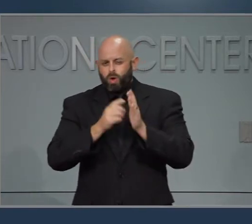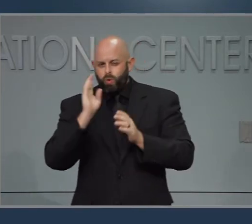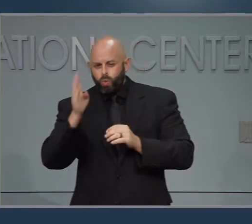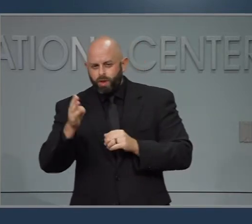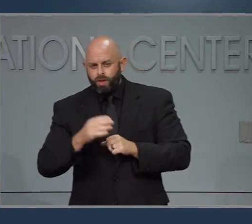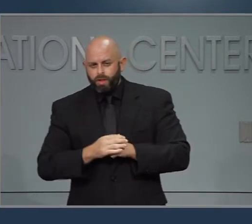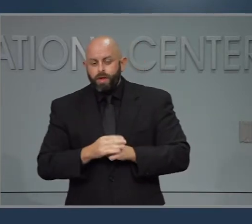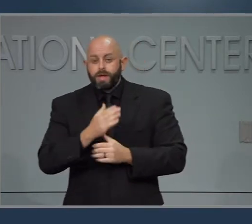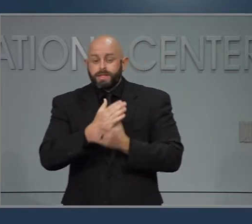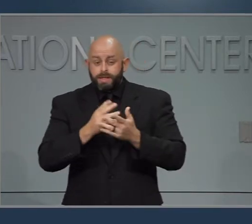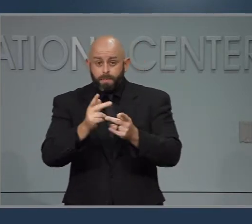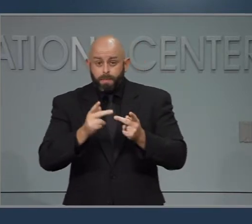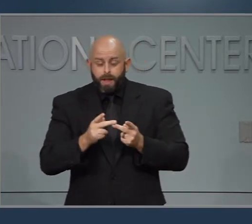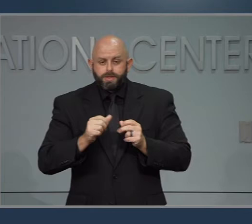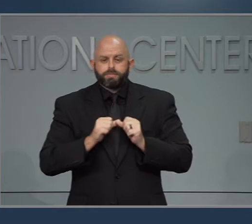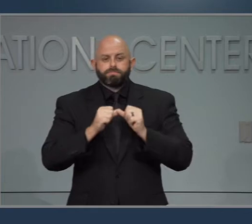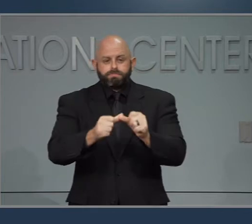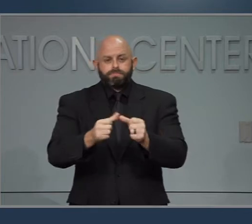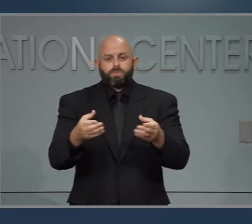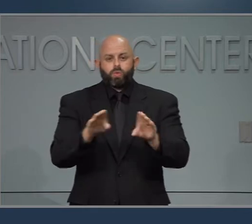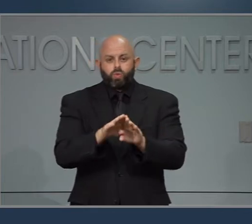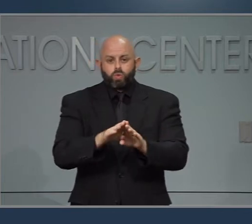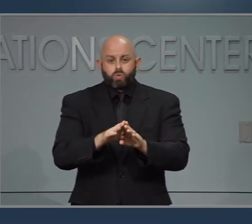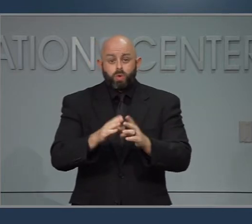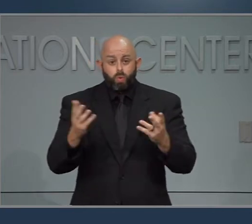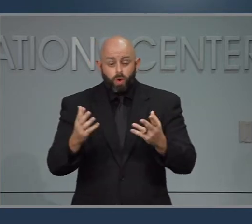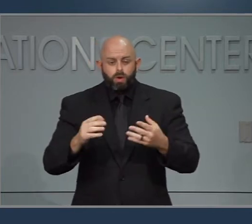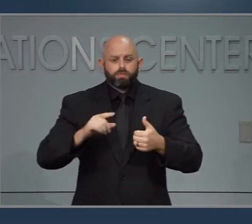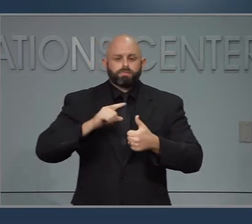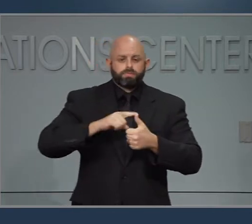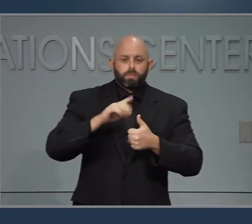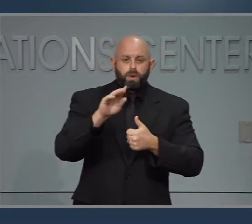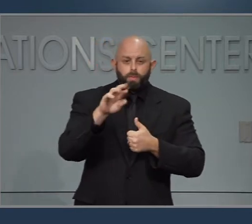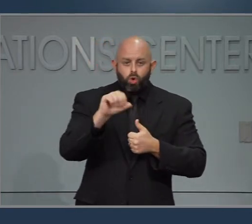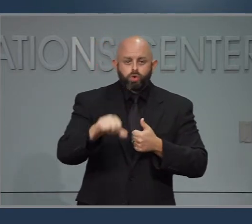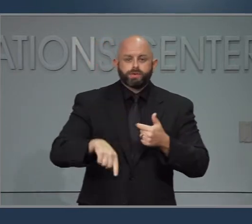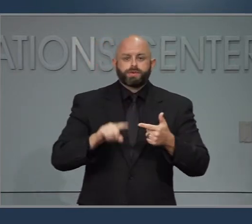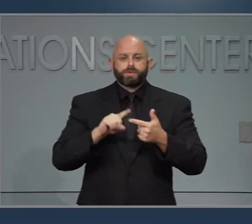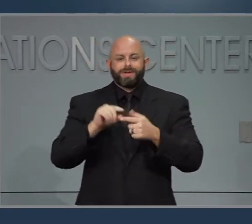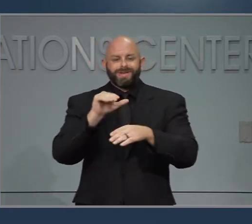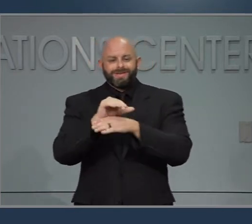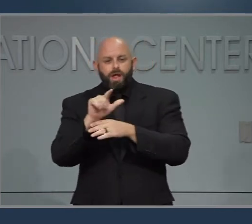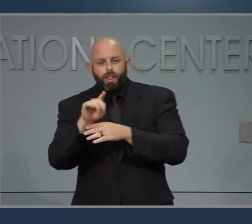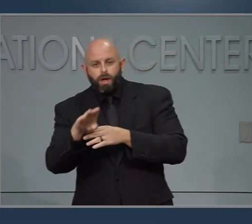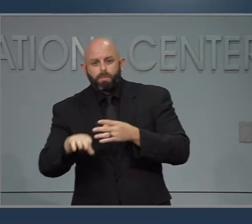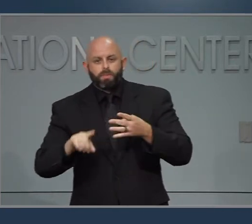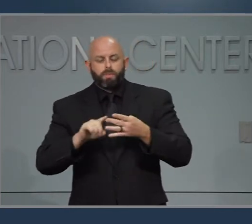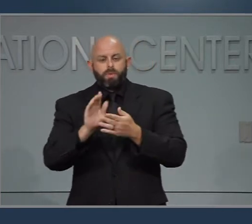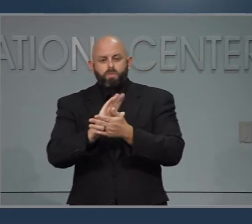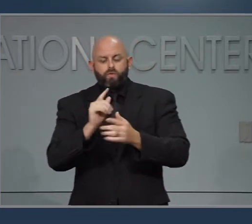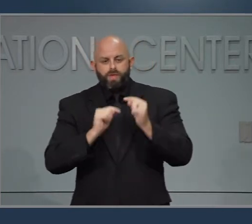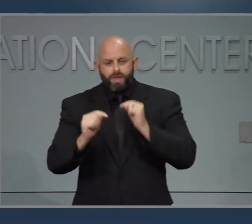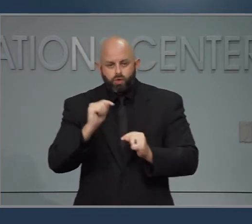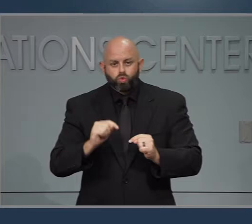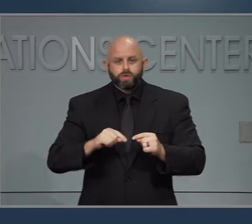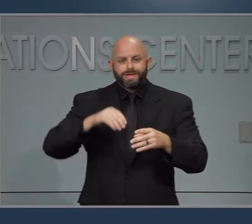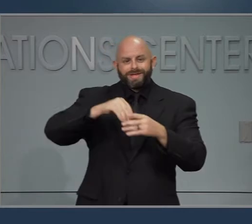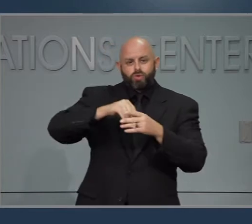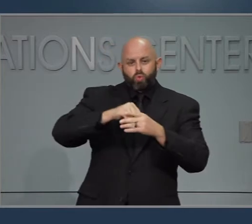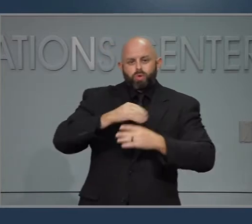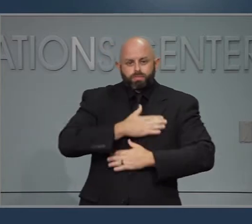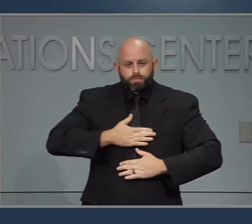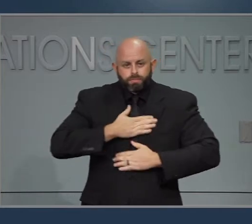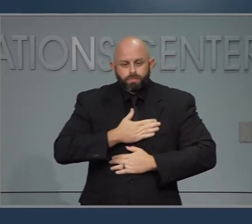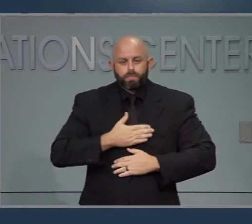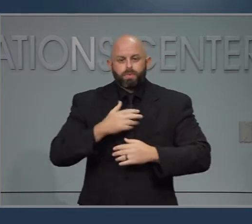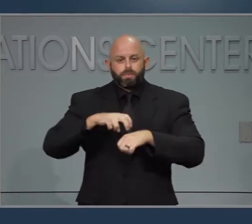Algunos lugares permanecerán cerrados como bares, centros nocturnos, cines, entretenimiento en el interior y